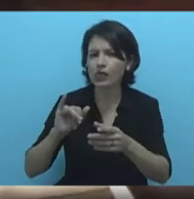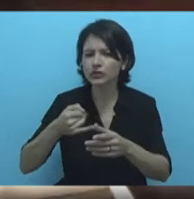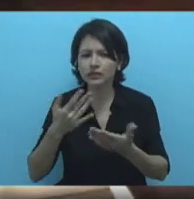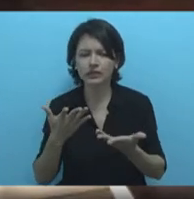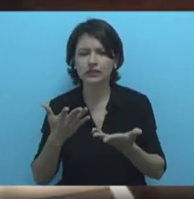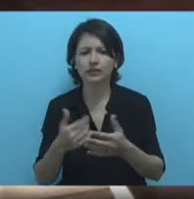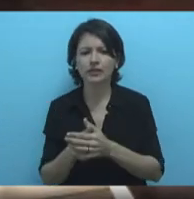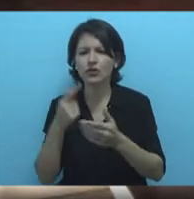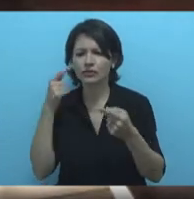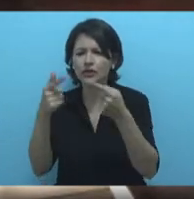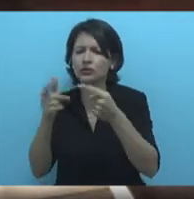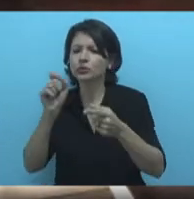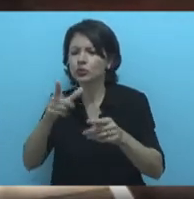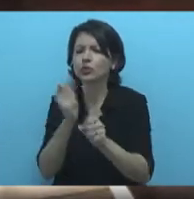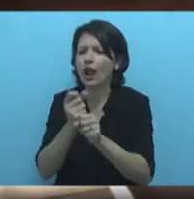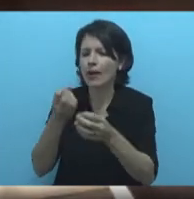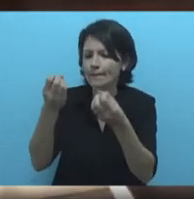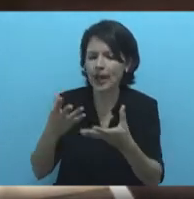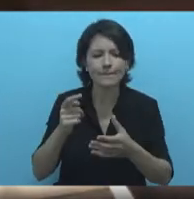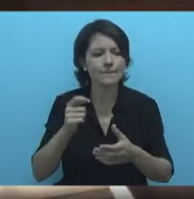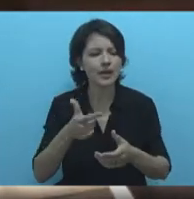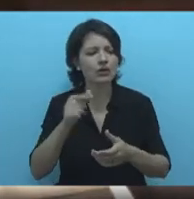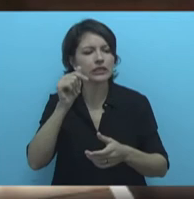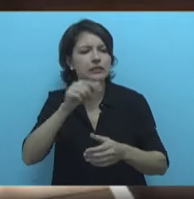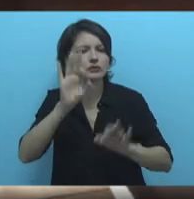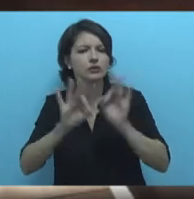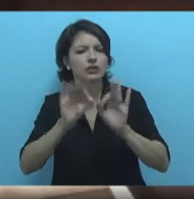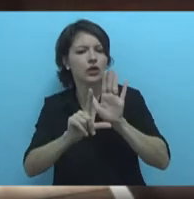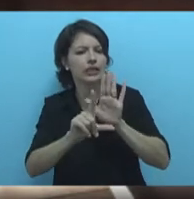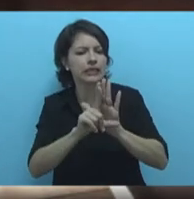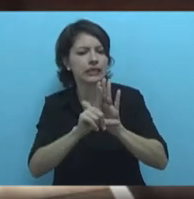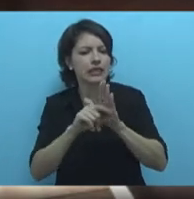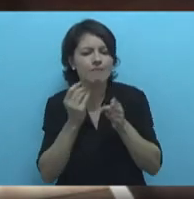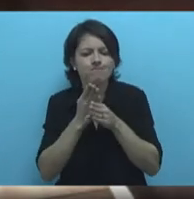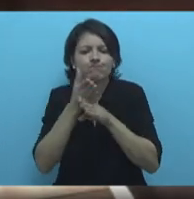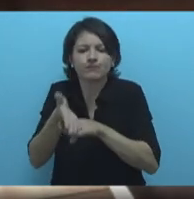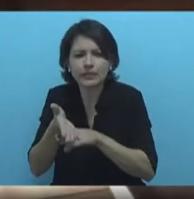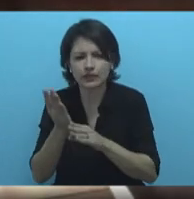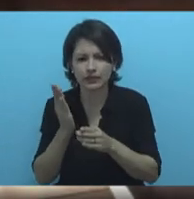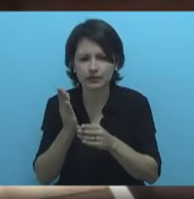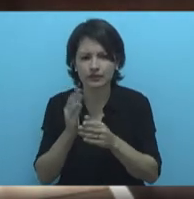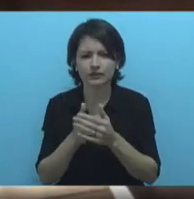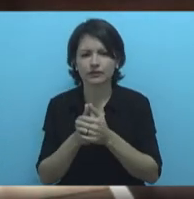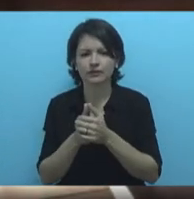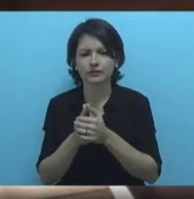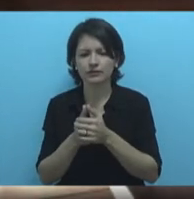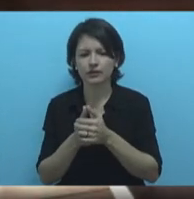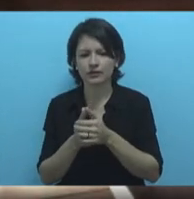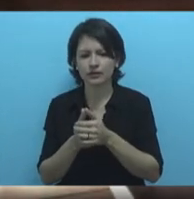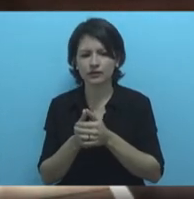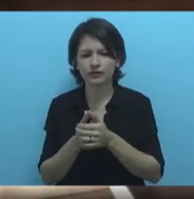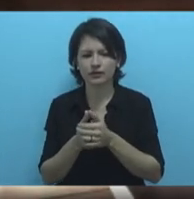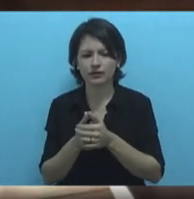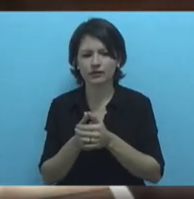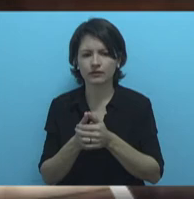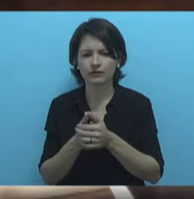lícita en consecuencia para nosotros esta intromisión en lo que serían los los órganos directivos de las